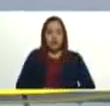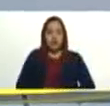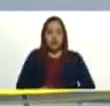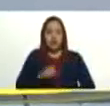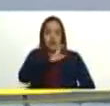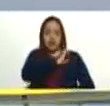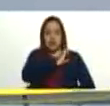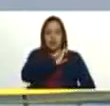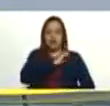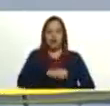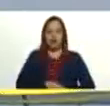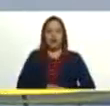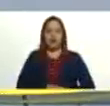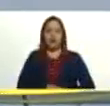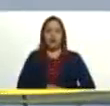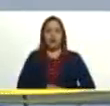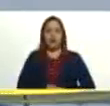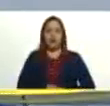enero.